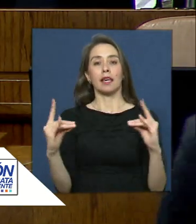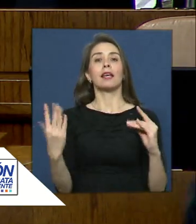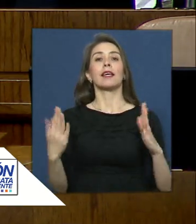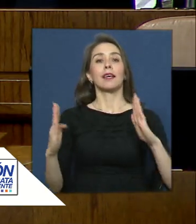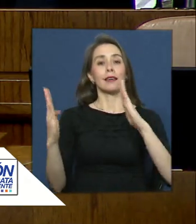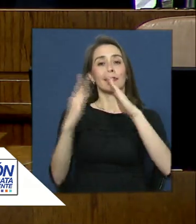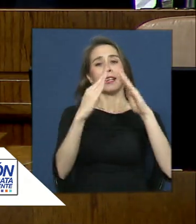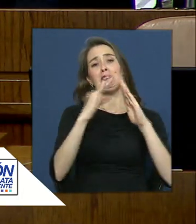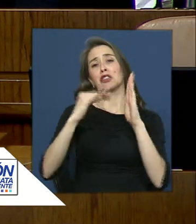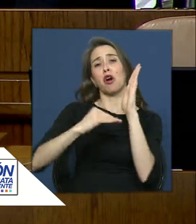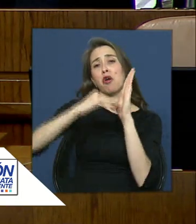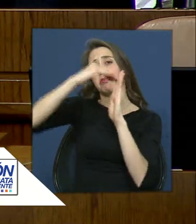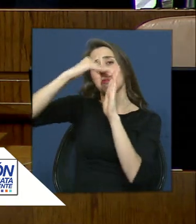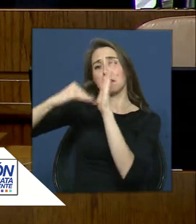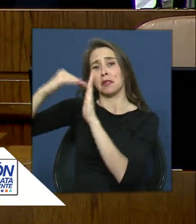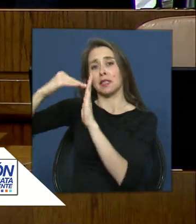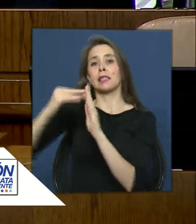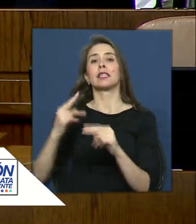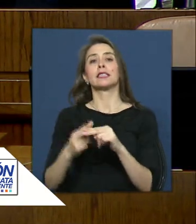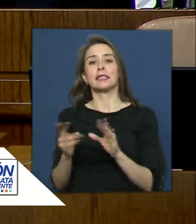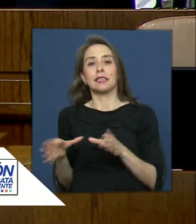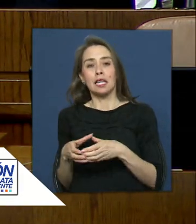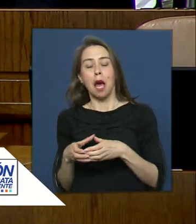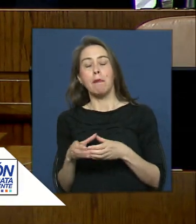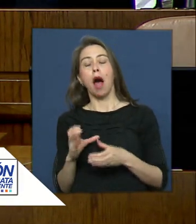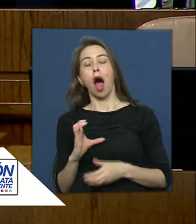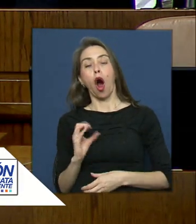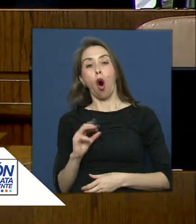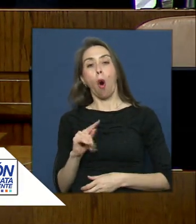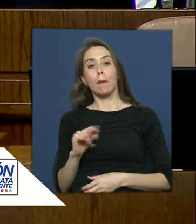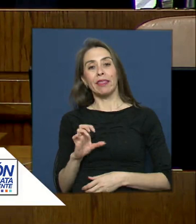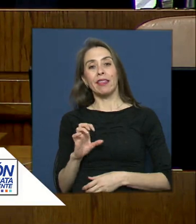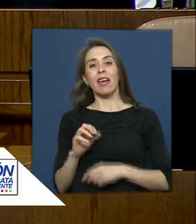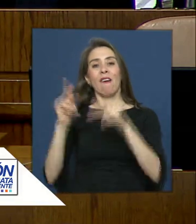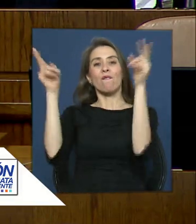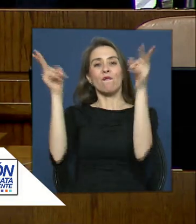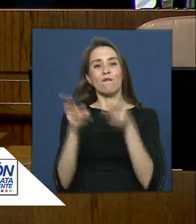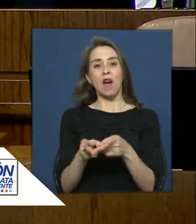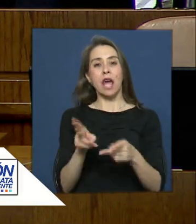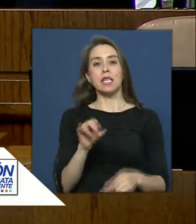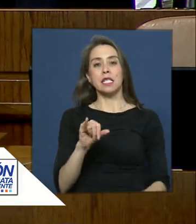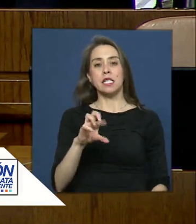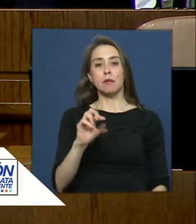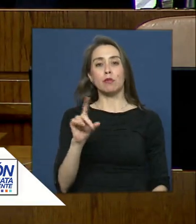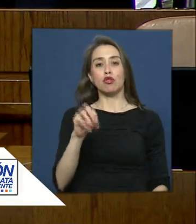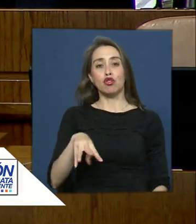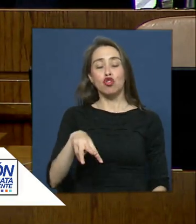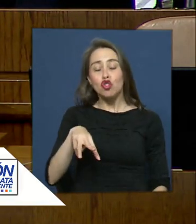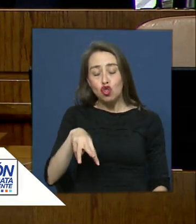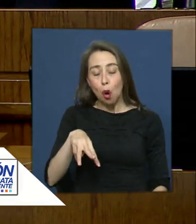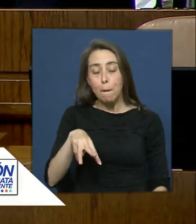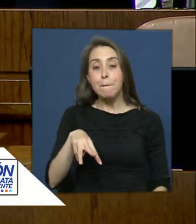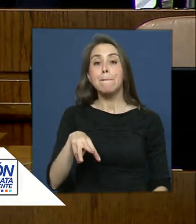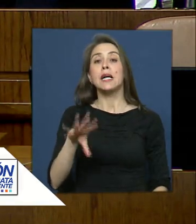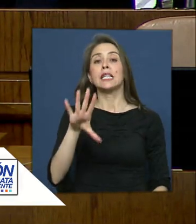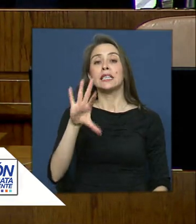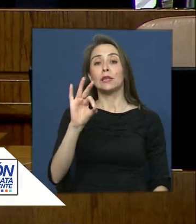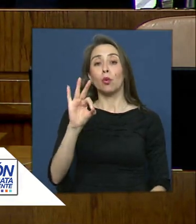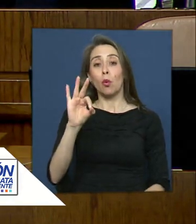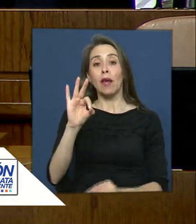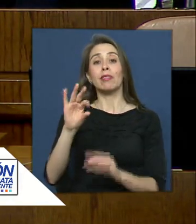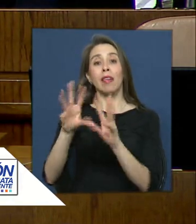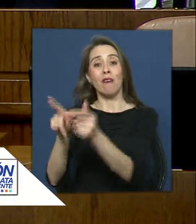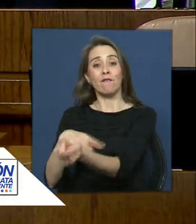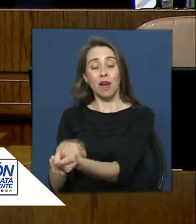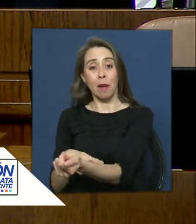este llamado Comité Valle Simpson, que involucran a 50 familias a las cuales se les construyó sus viviendas con un